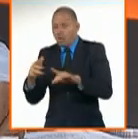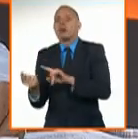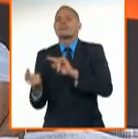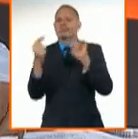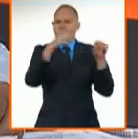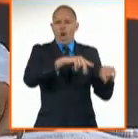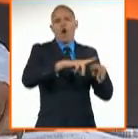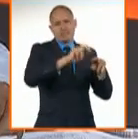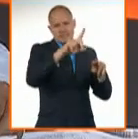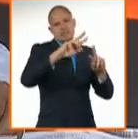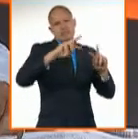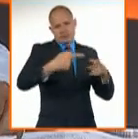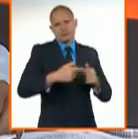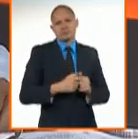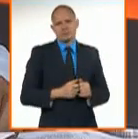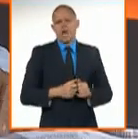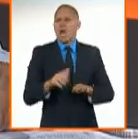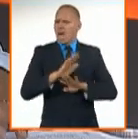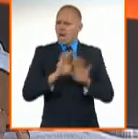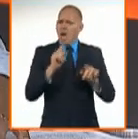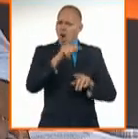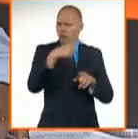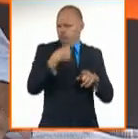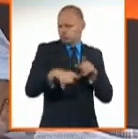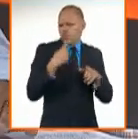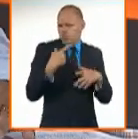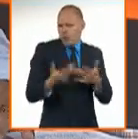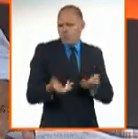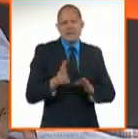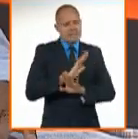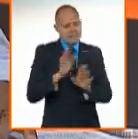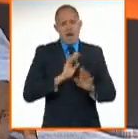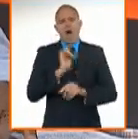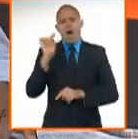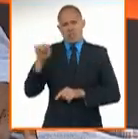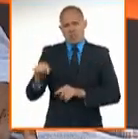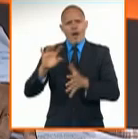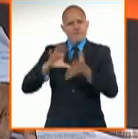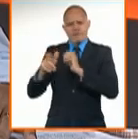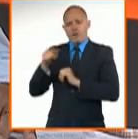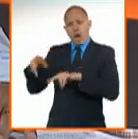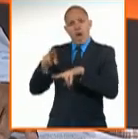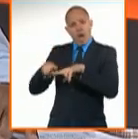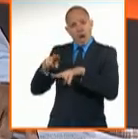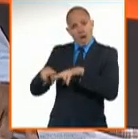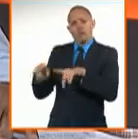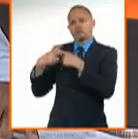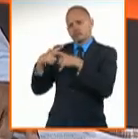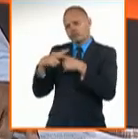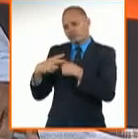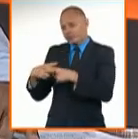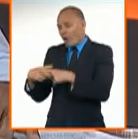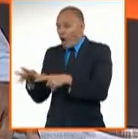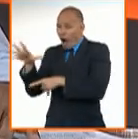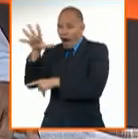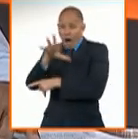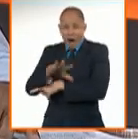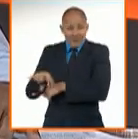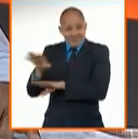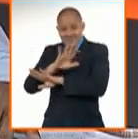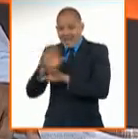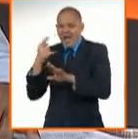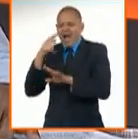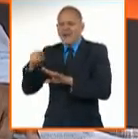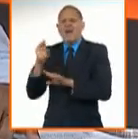de más condiciones tenemos el equipamiento donde montarlo y bueno se determinó realizar la sustitución de las paletas